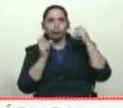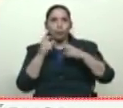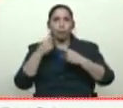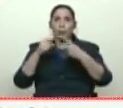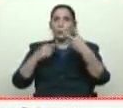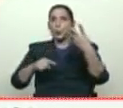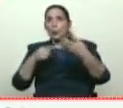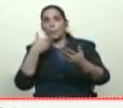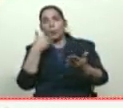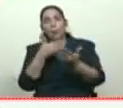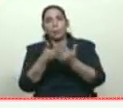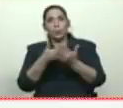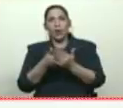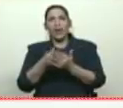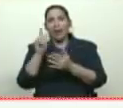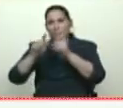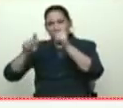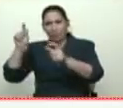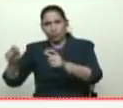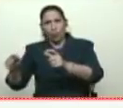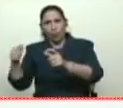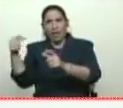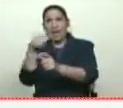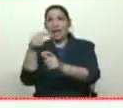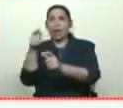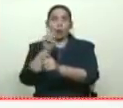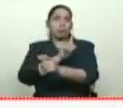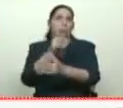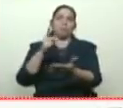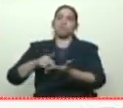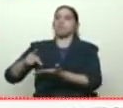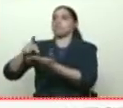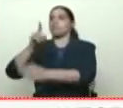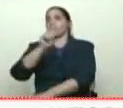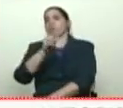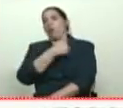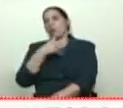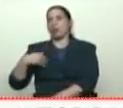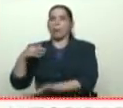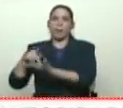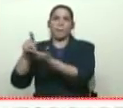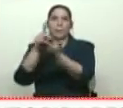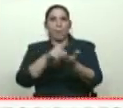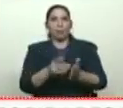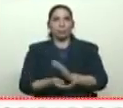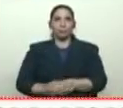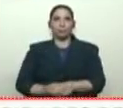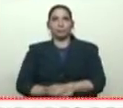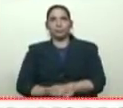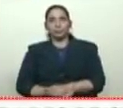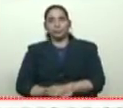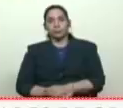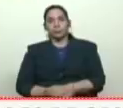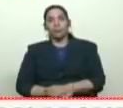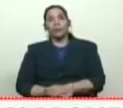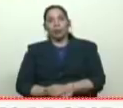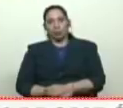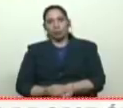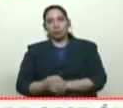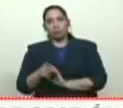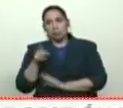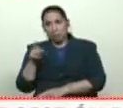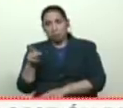que se negó a participar. De ahí participó. Participó decidiendo no